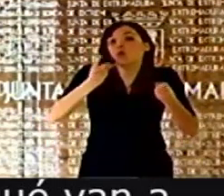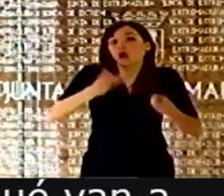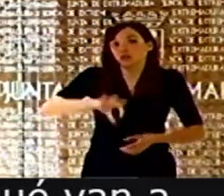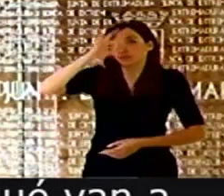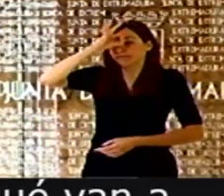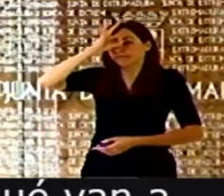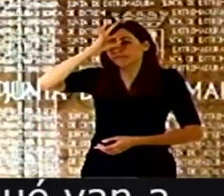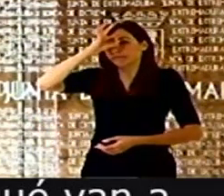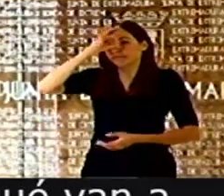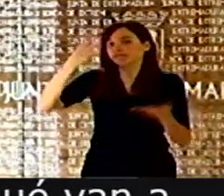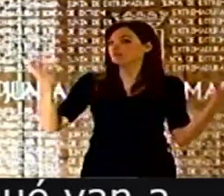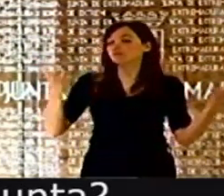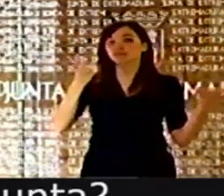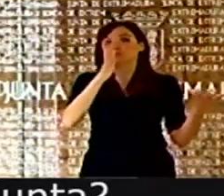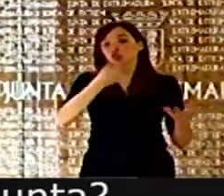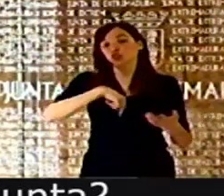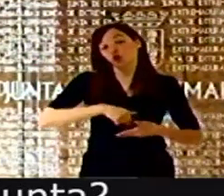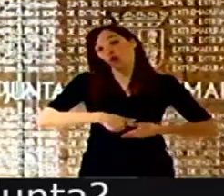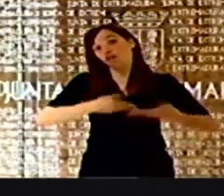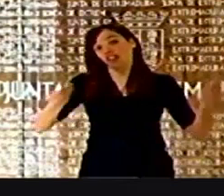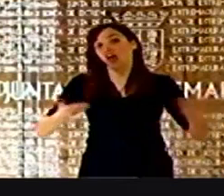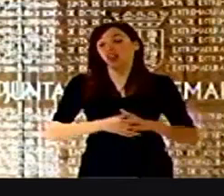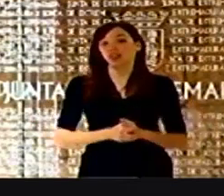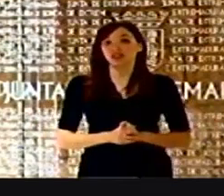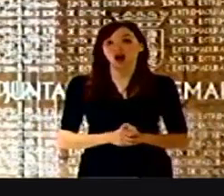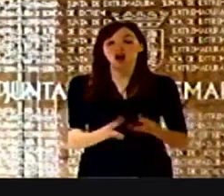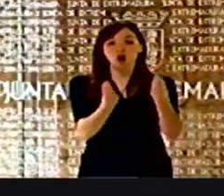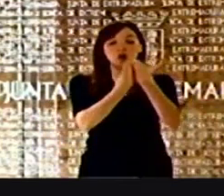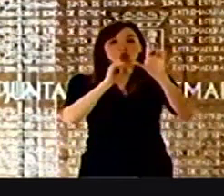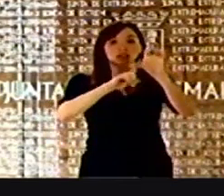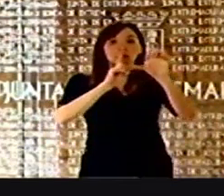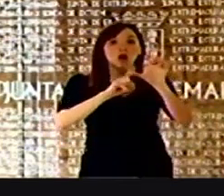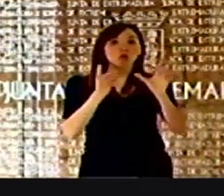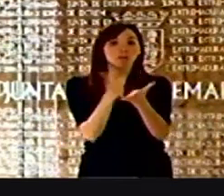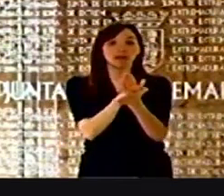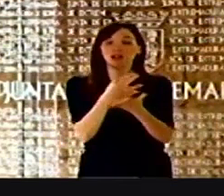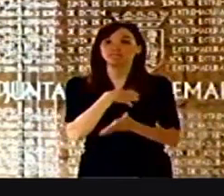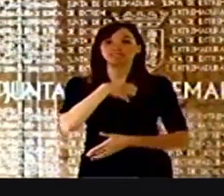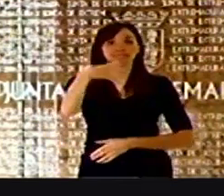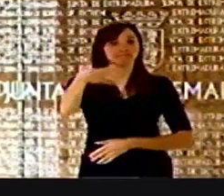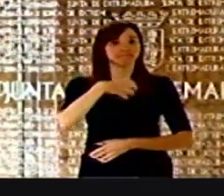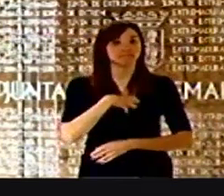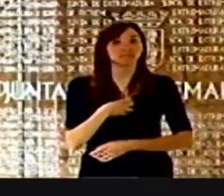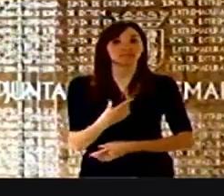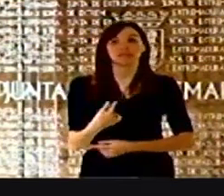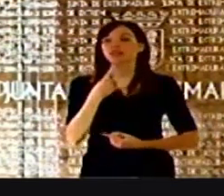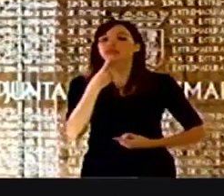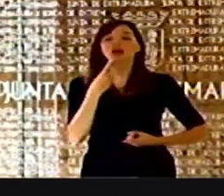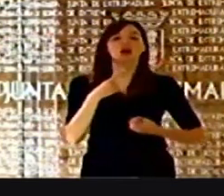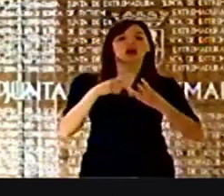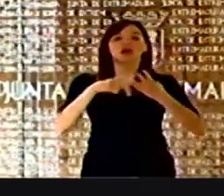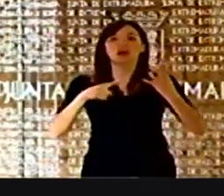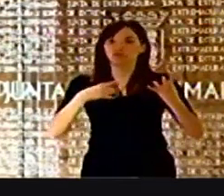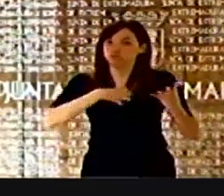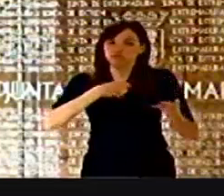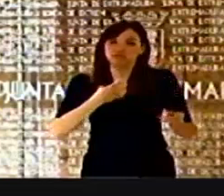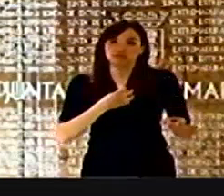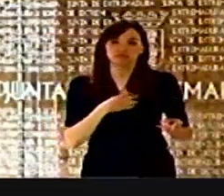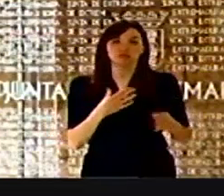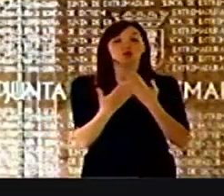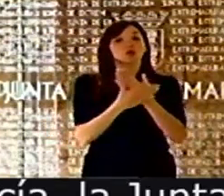Pues nosotros tenemos que confiar, como usted bien decía, la Junta de Extremadura no puede mediar o no puede decir que media, pero nosotros como